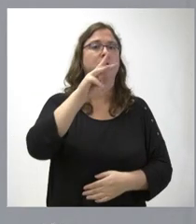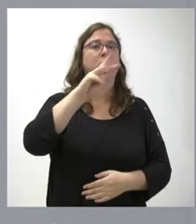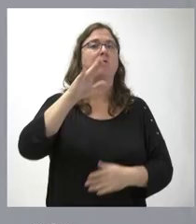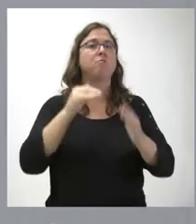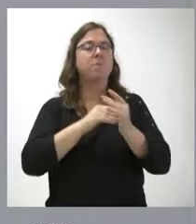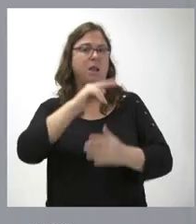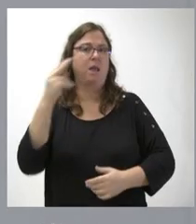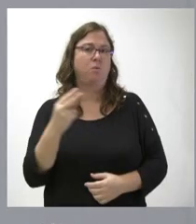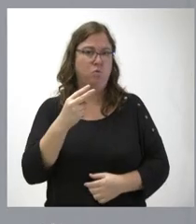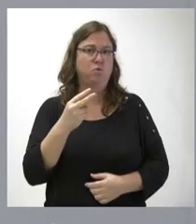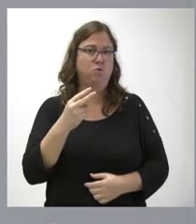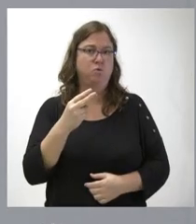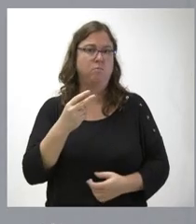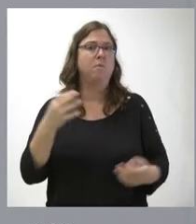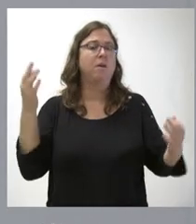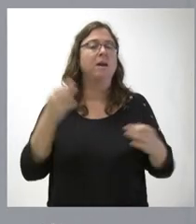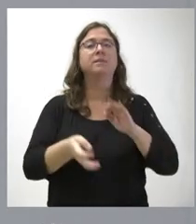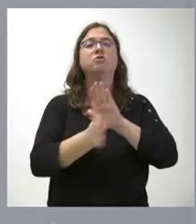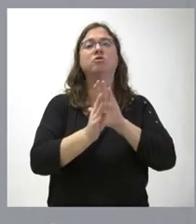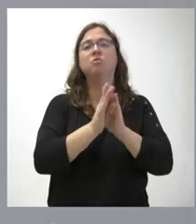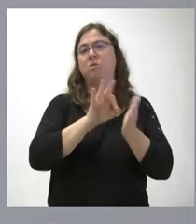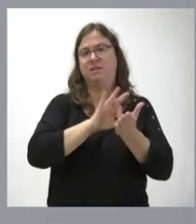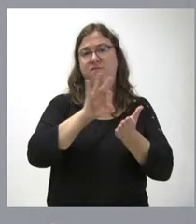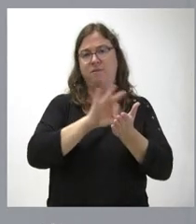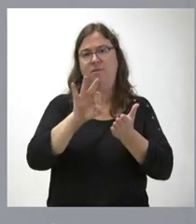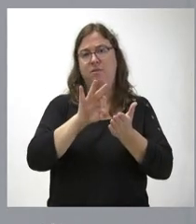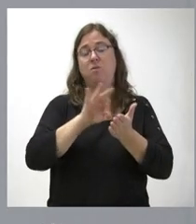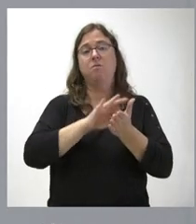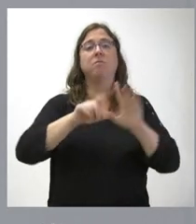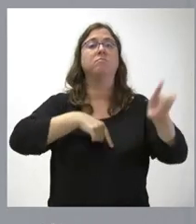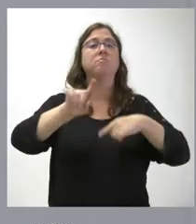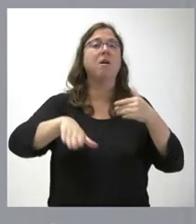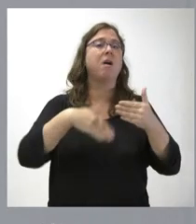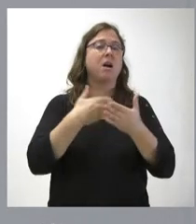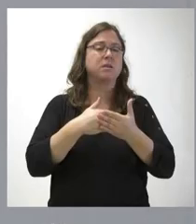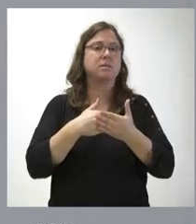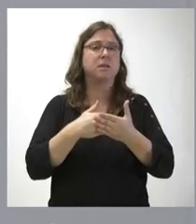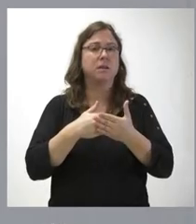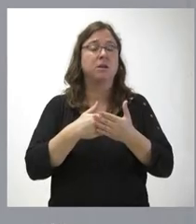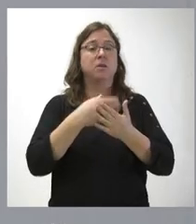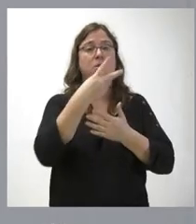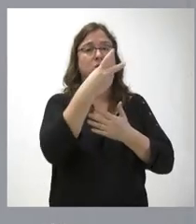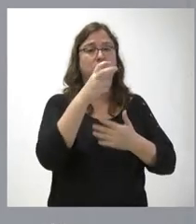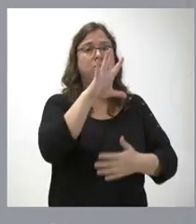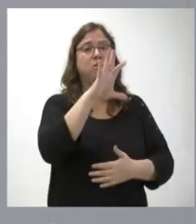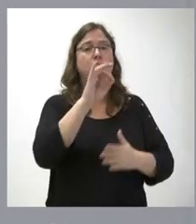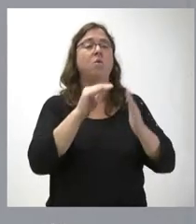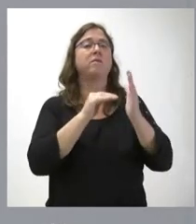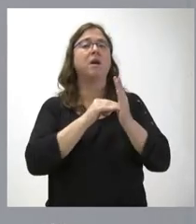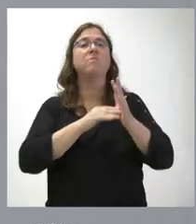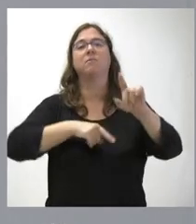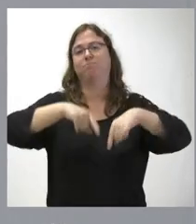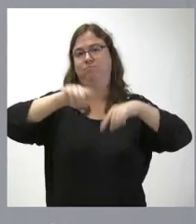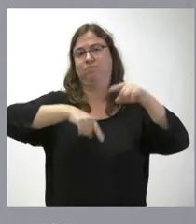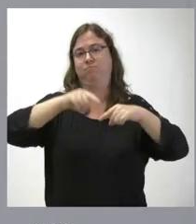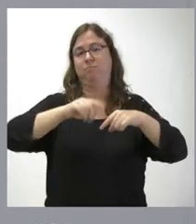234,000 se trata de continuar el servicio con viajes hasta llegar hasta Los 250,000 viajeros